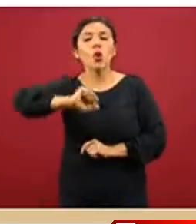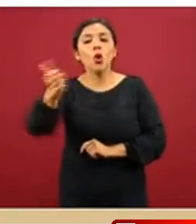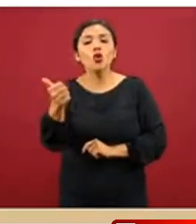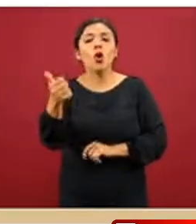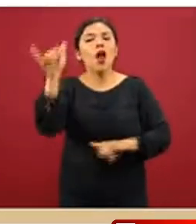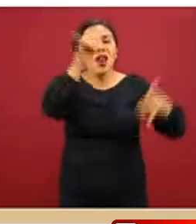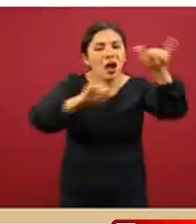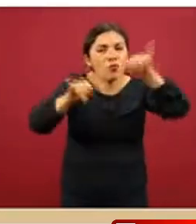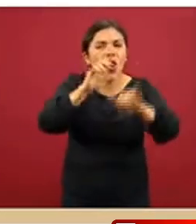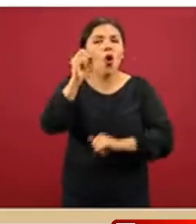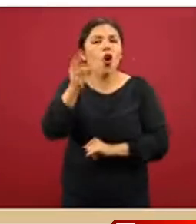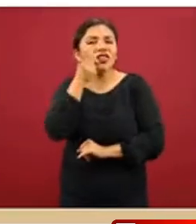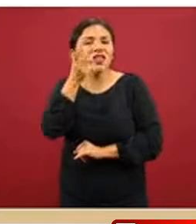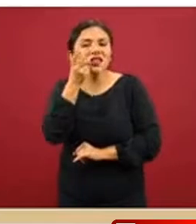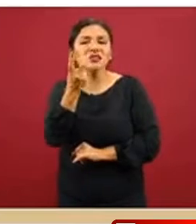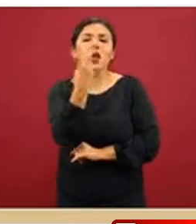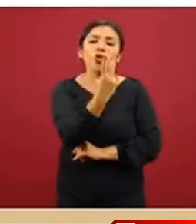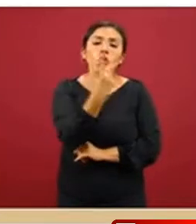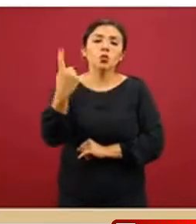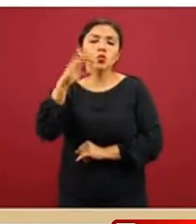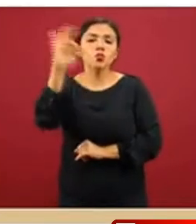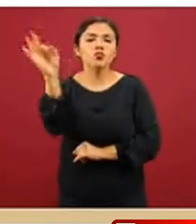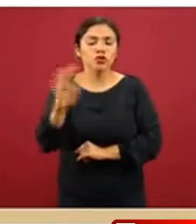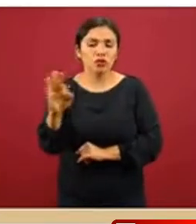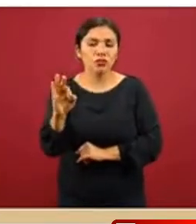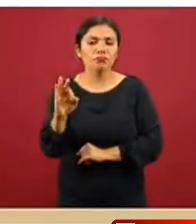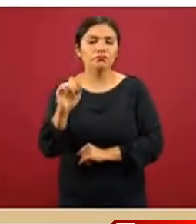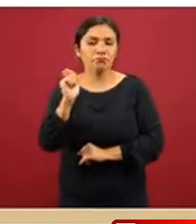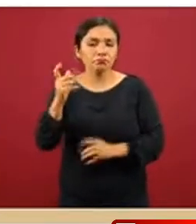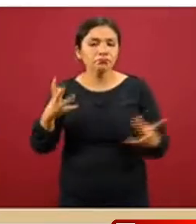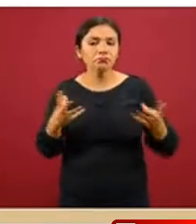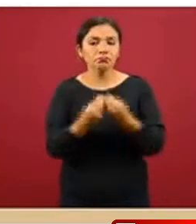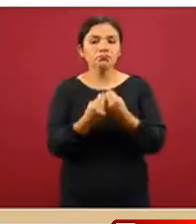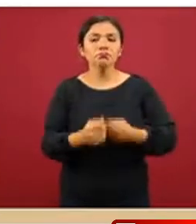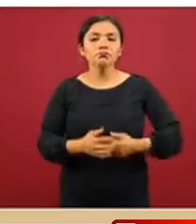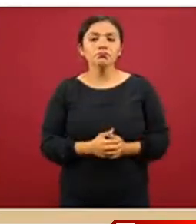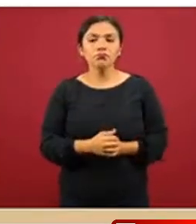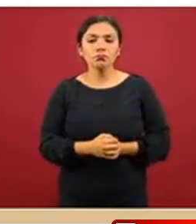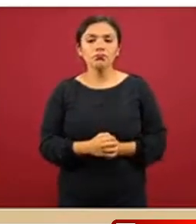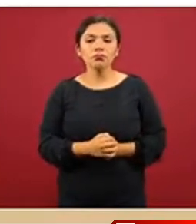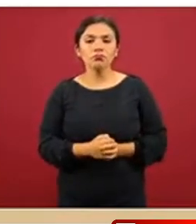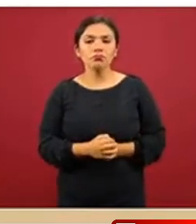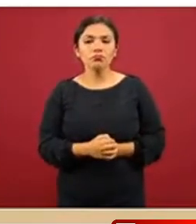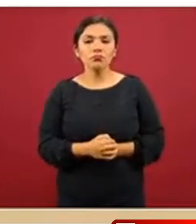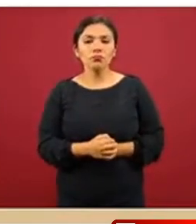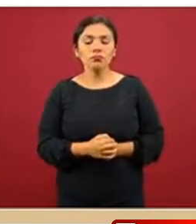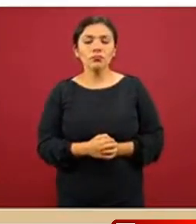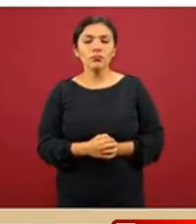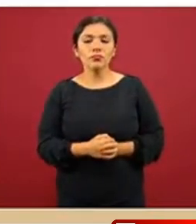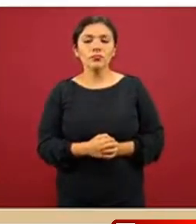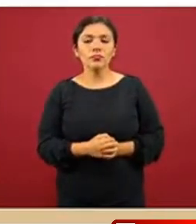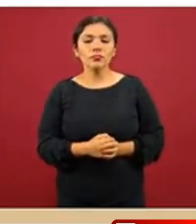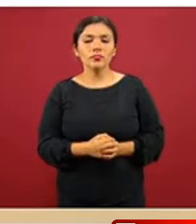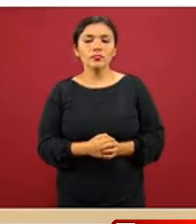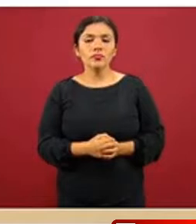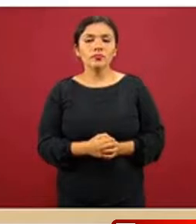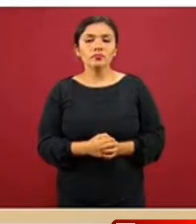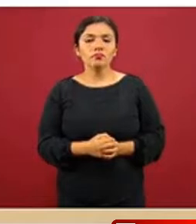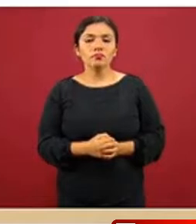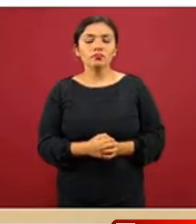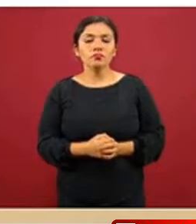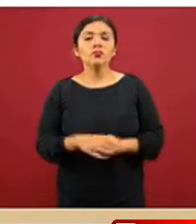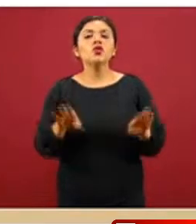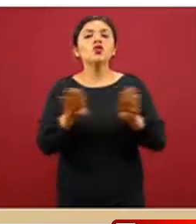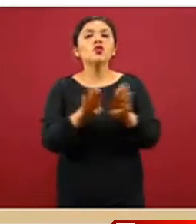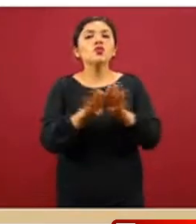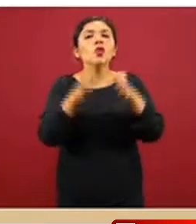y los dentistas con 2 y 1% del total. Veamos la siguiente diapositiva, tenemos la situación clínica en